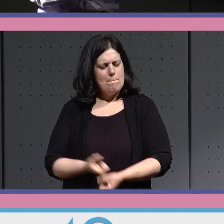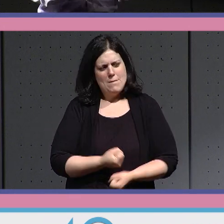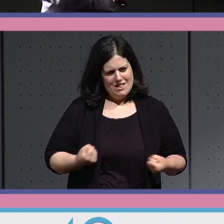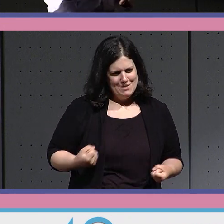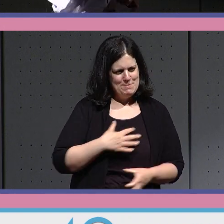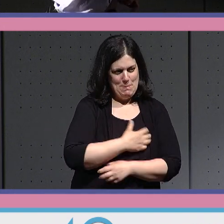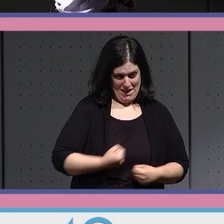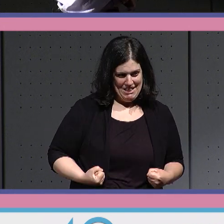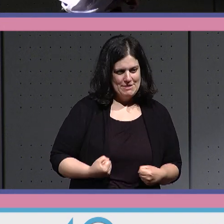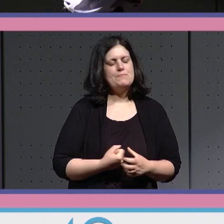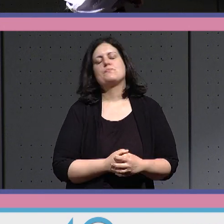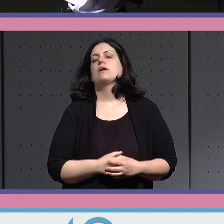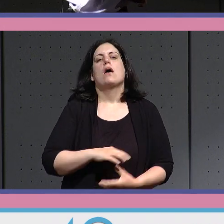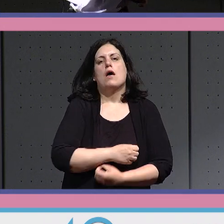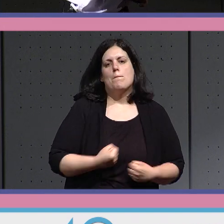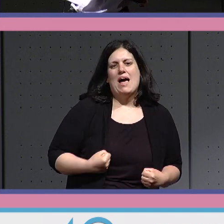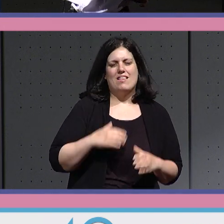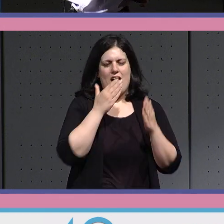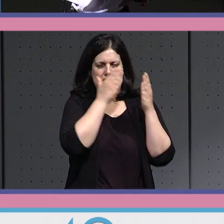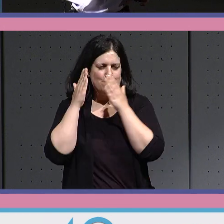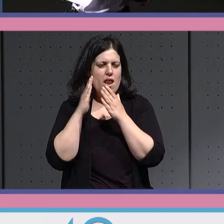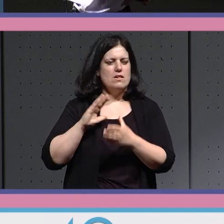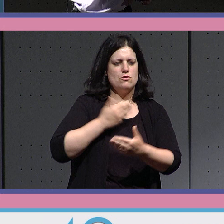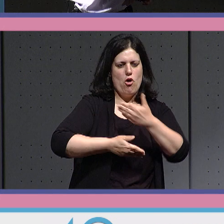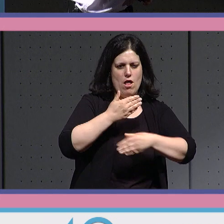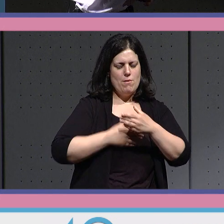muchísimo, encontramos resultados